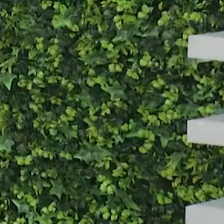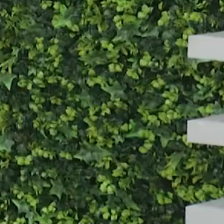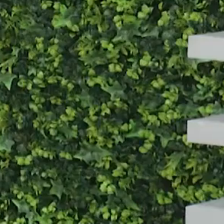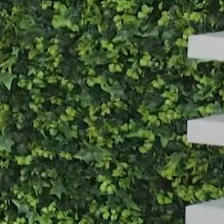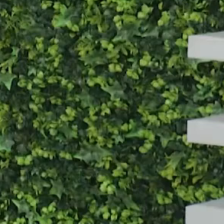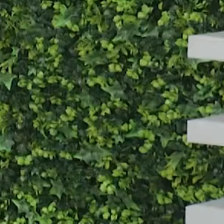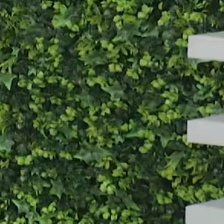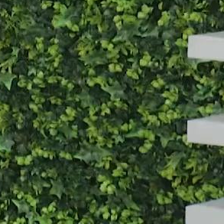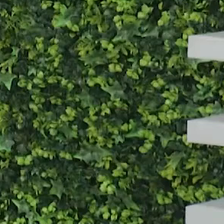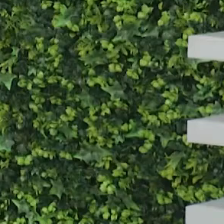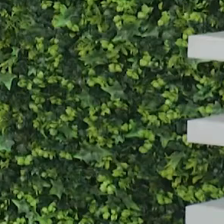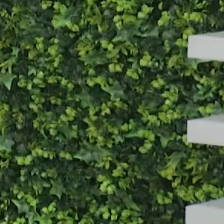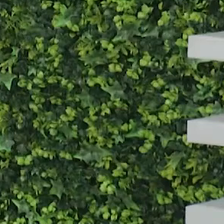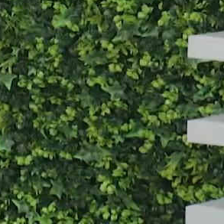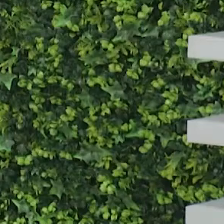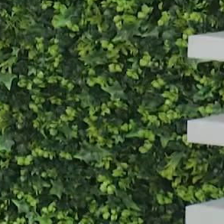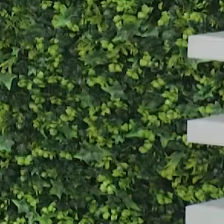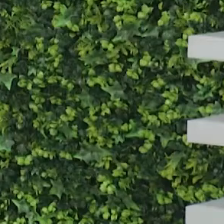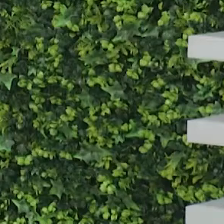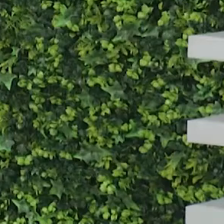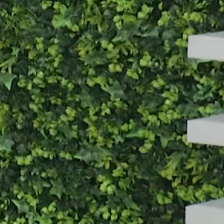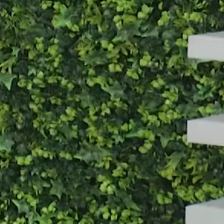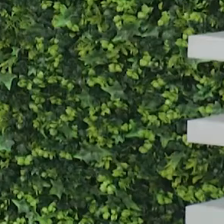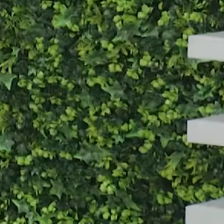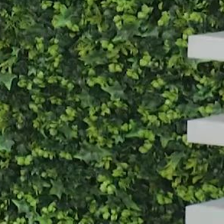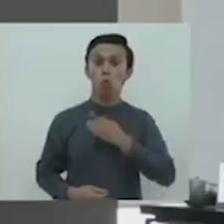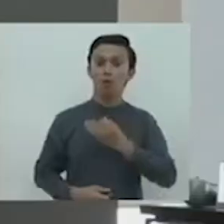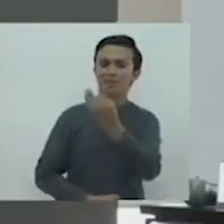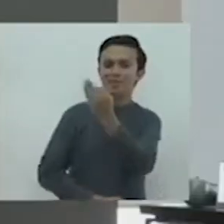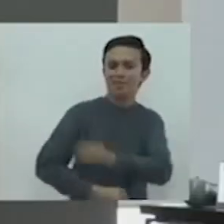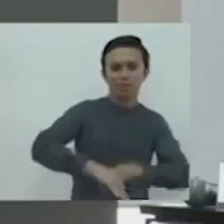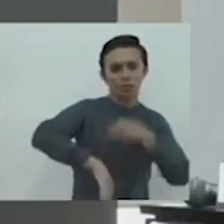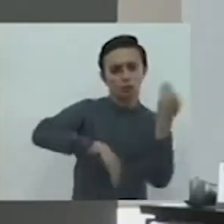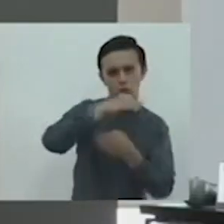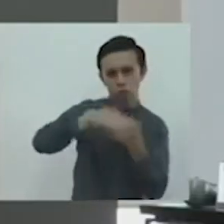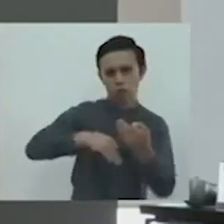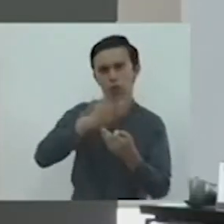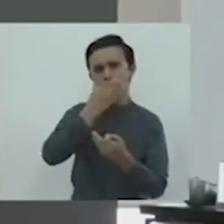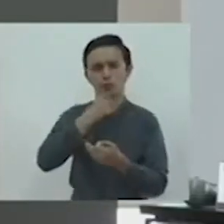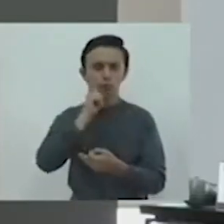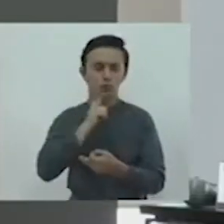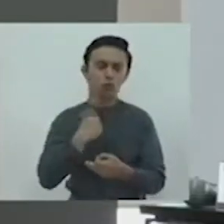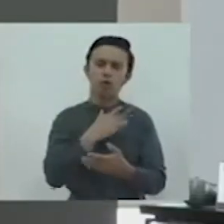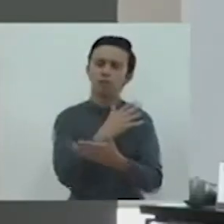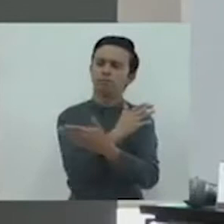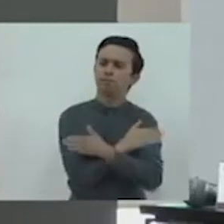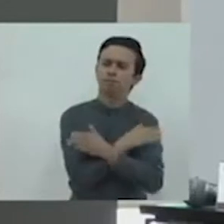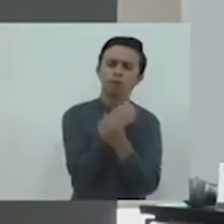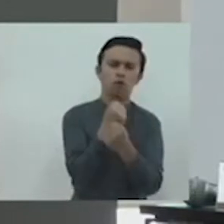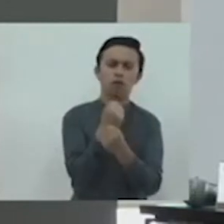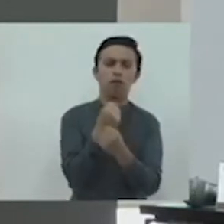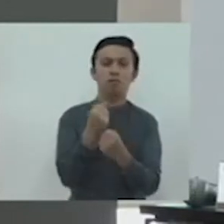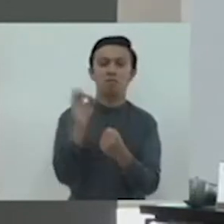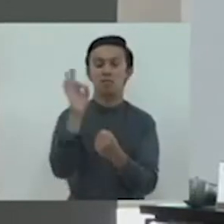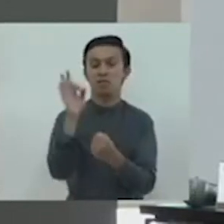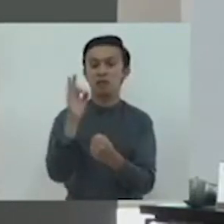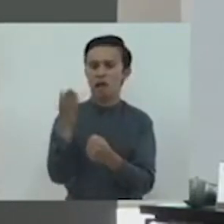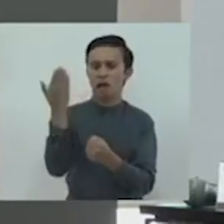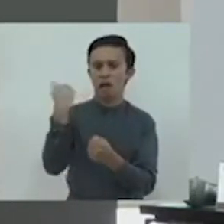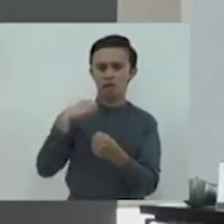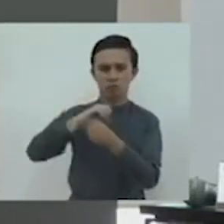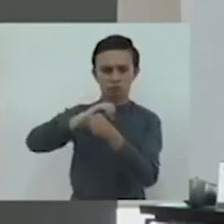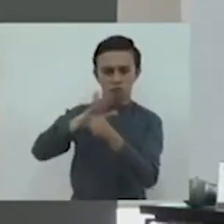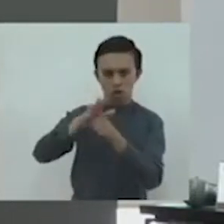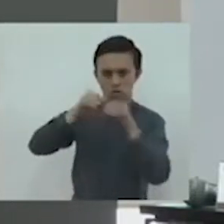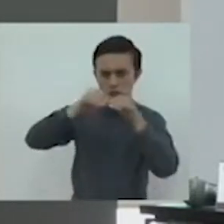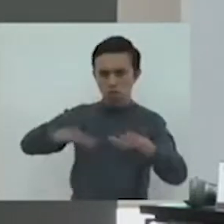encuentra. Y no sé si le está jugando ya al seguro, porque se le cuestionó precisamente el tema de la regiduría plurinominal. Este tema que